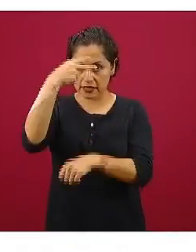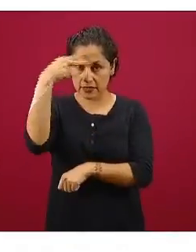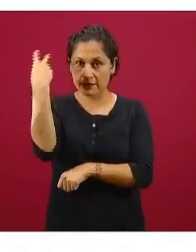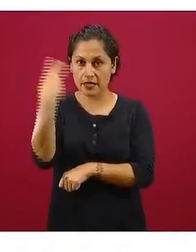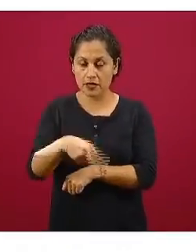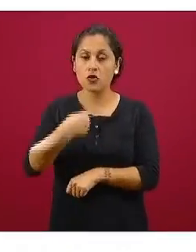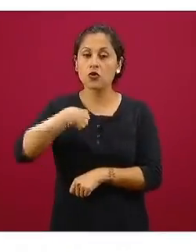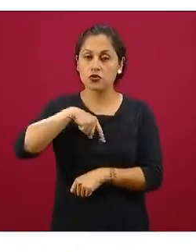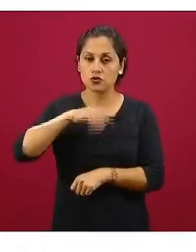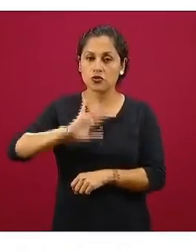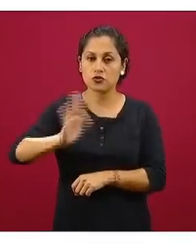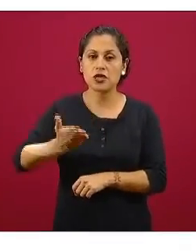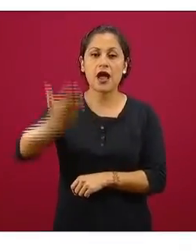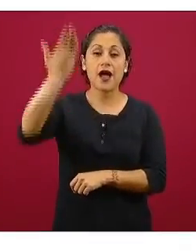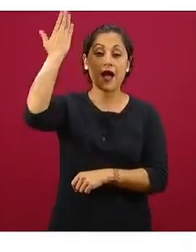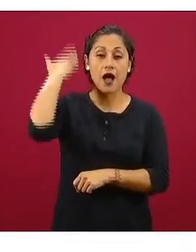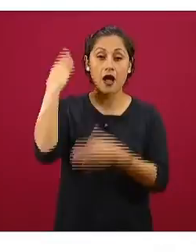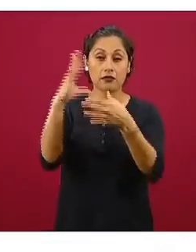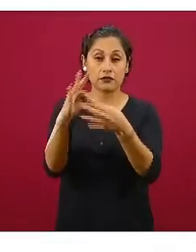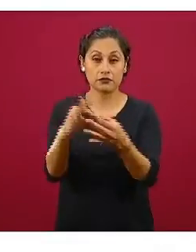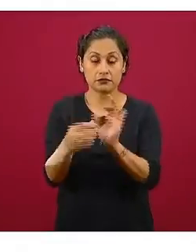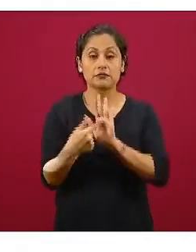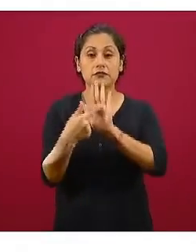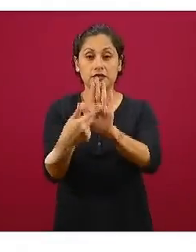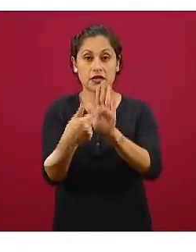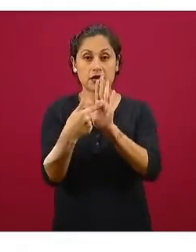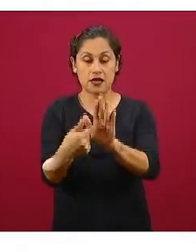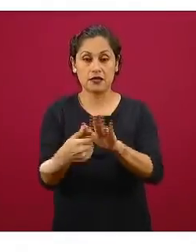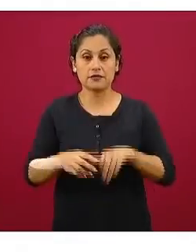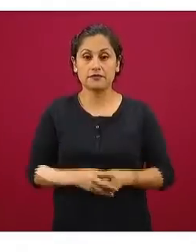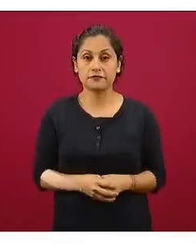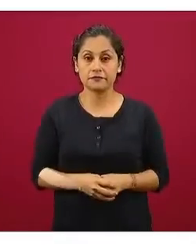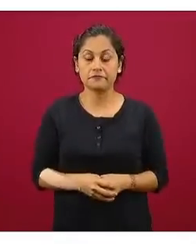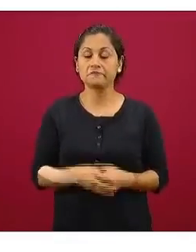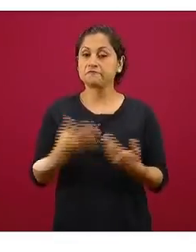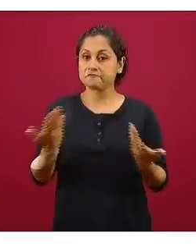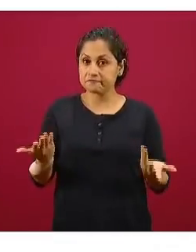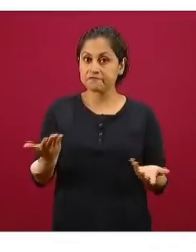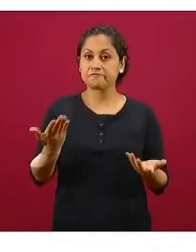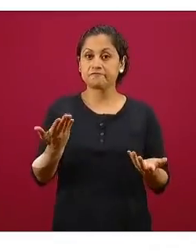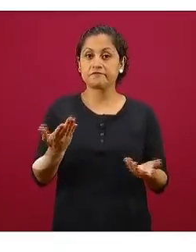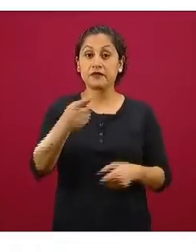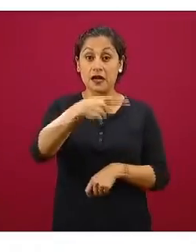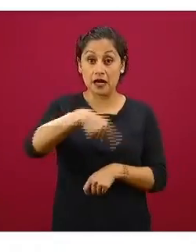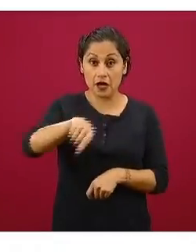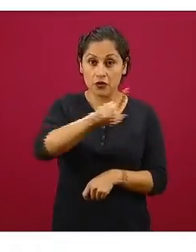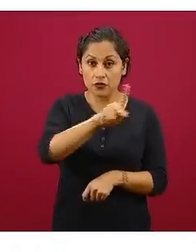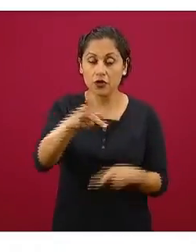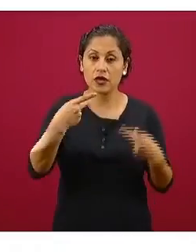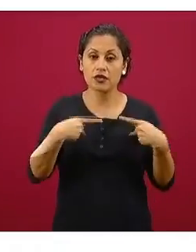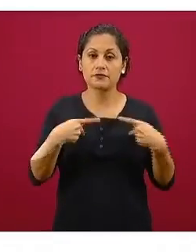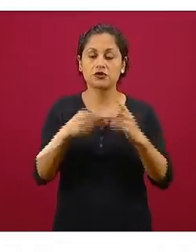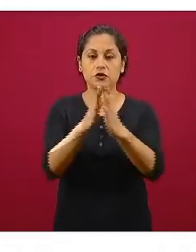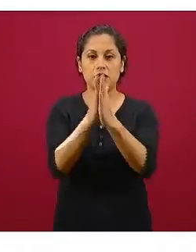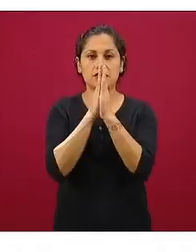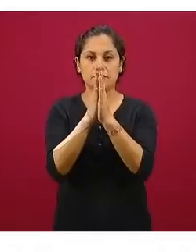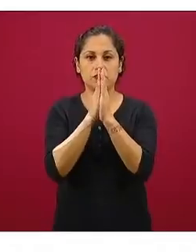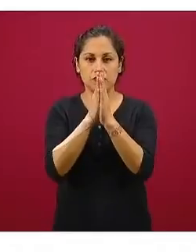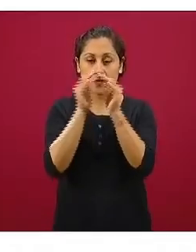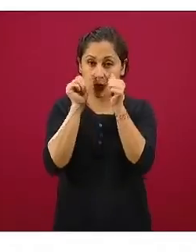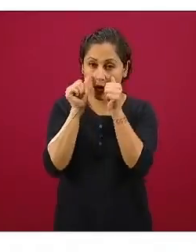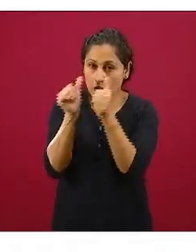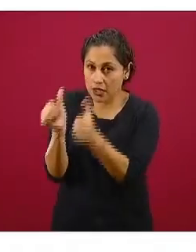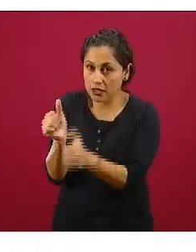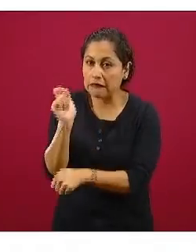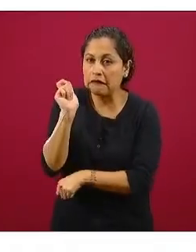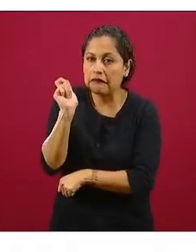en 2 ocasiones en la actualización de estas curvas. Siga la población teniendo presente, por favor, que la epidemia todavía